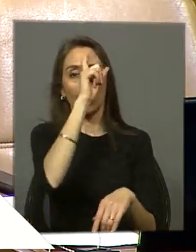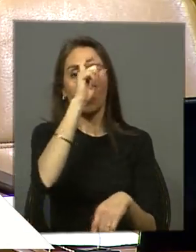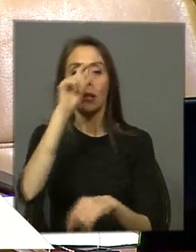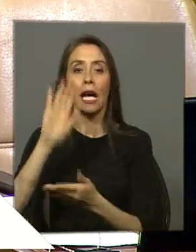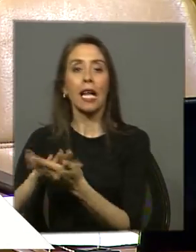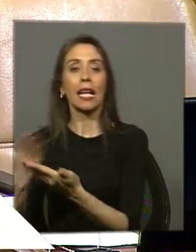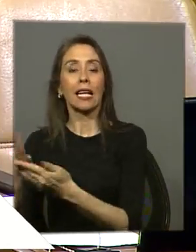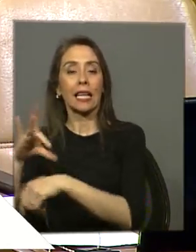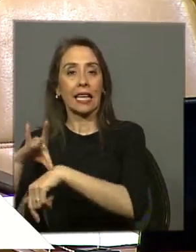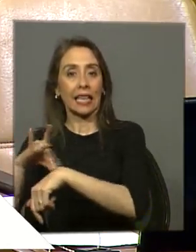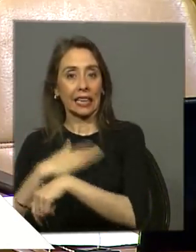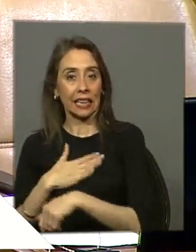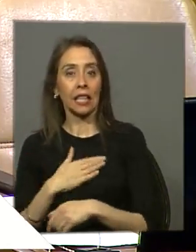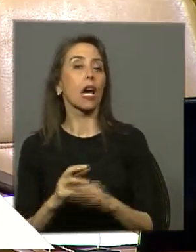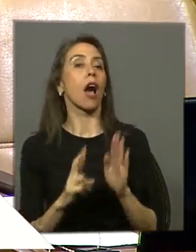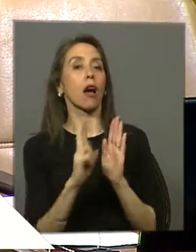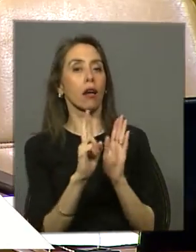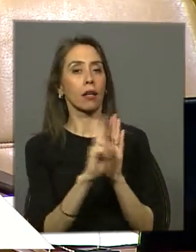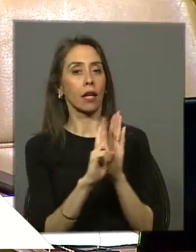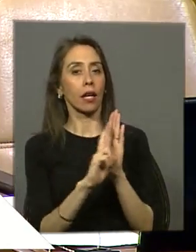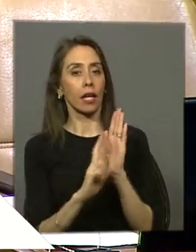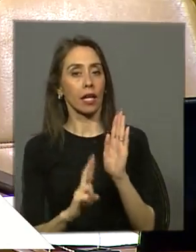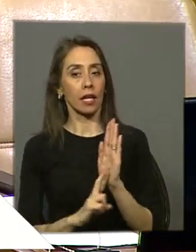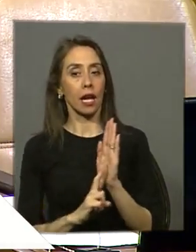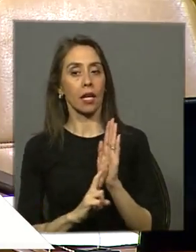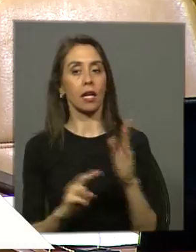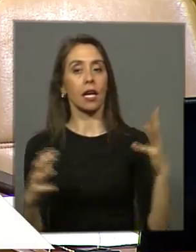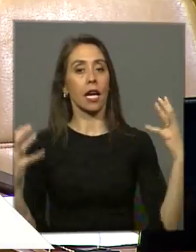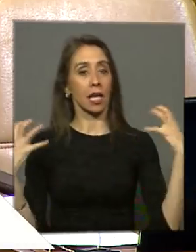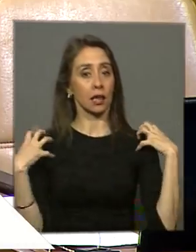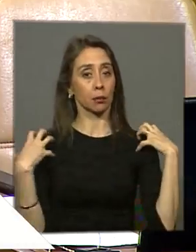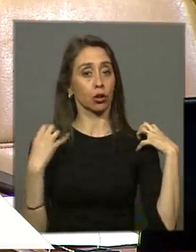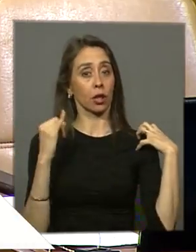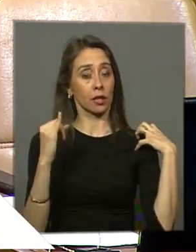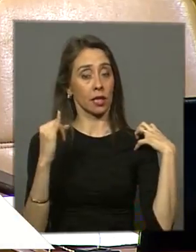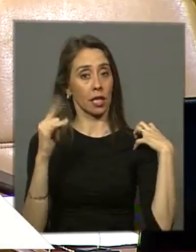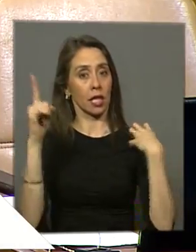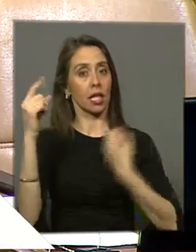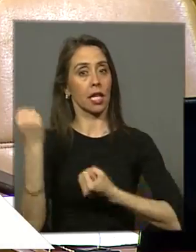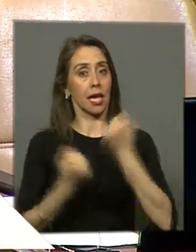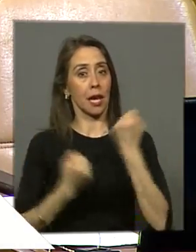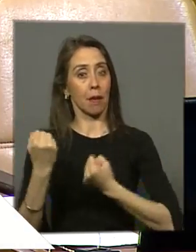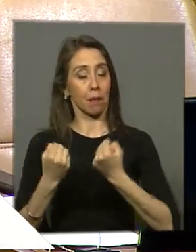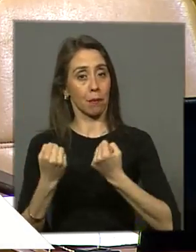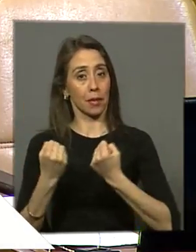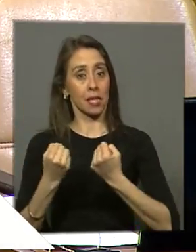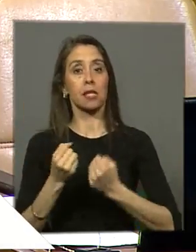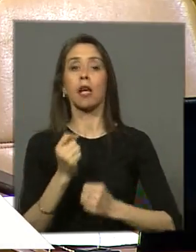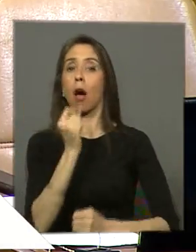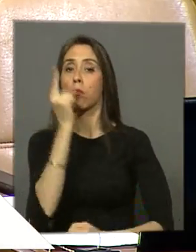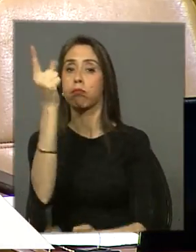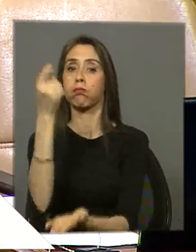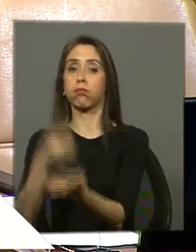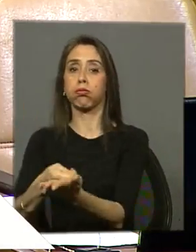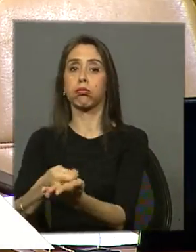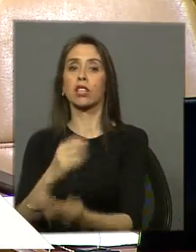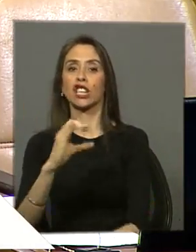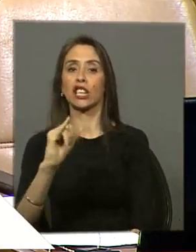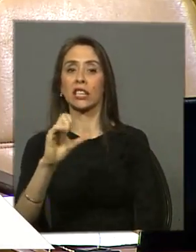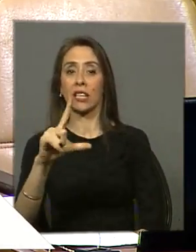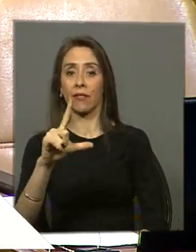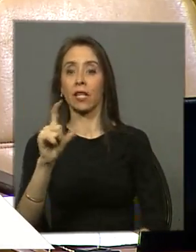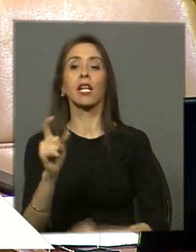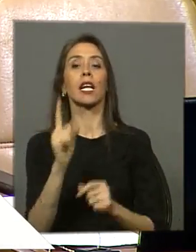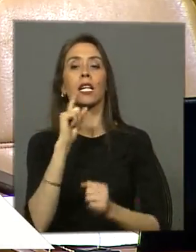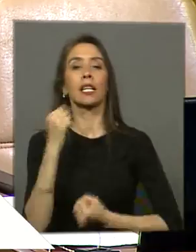reglas específicas respecto de la responsabilidad civil que tendrán a partir de la aprobación de este proyecto los prestadores